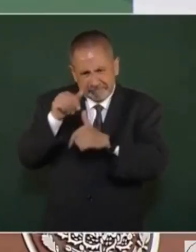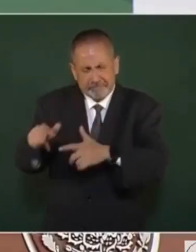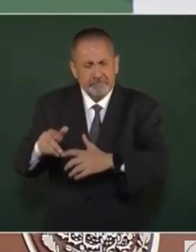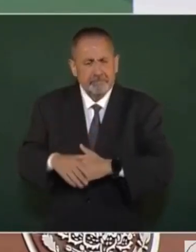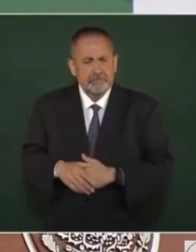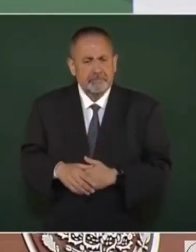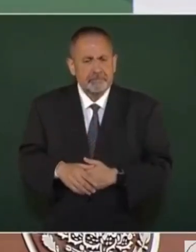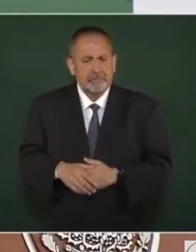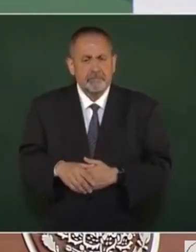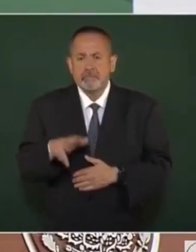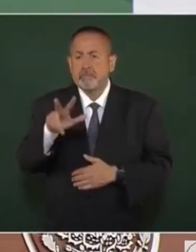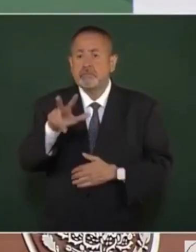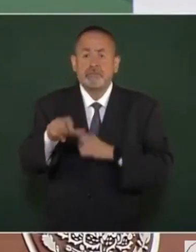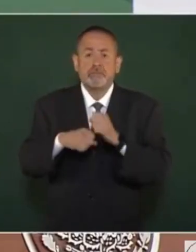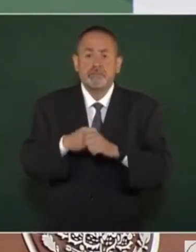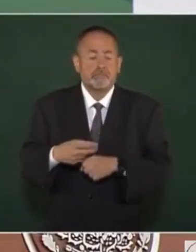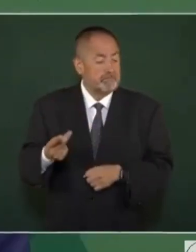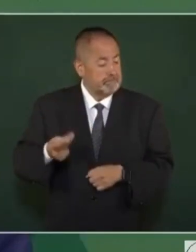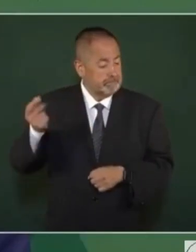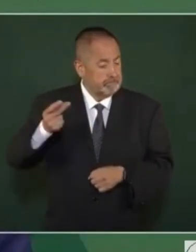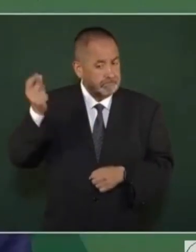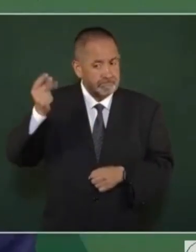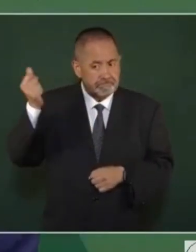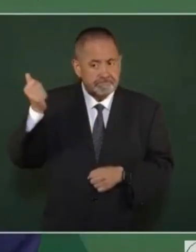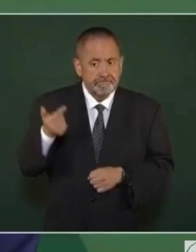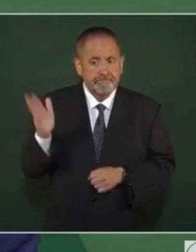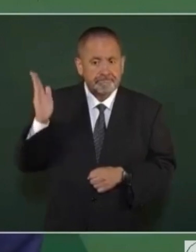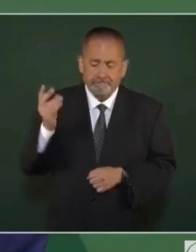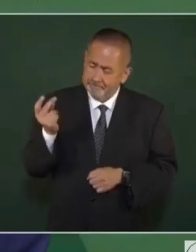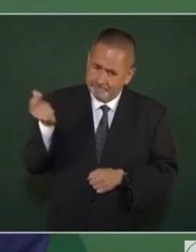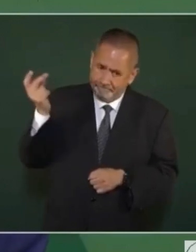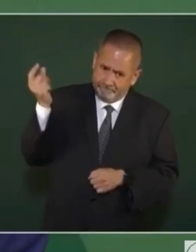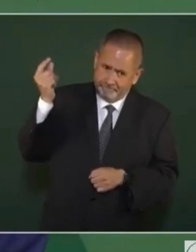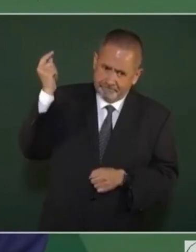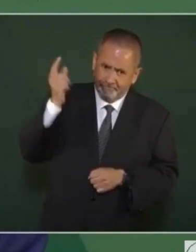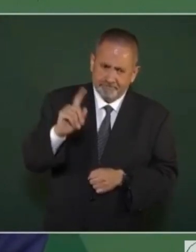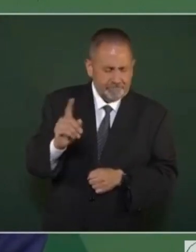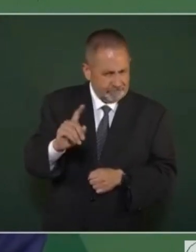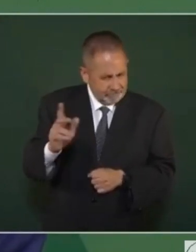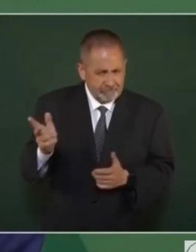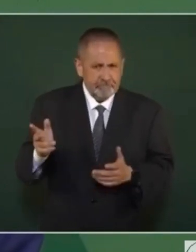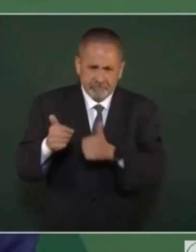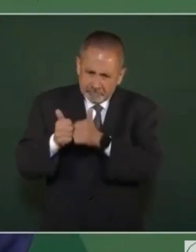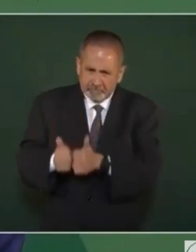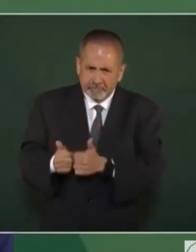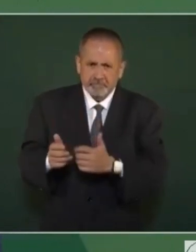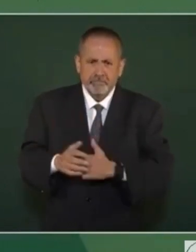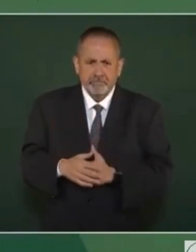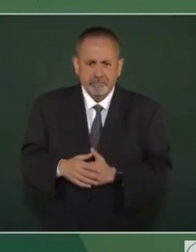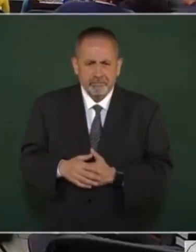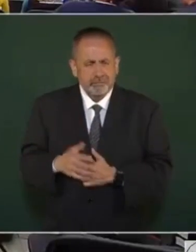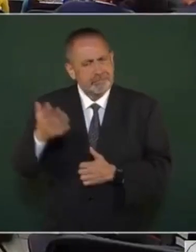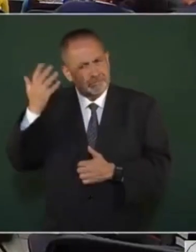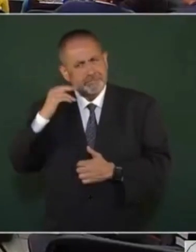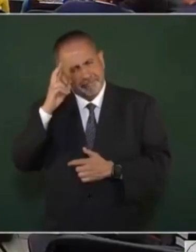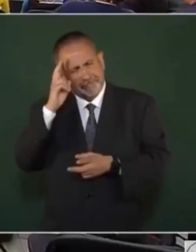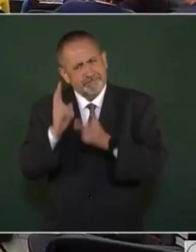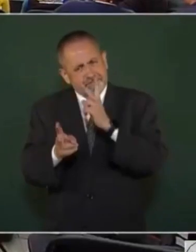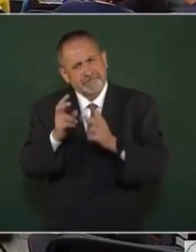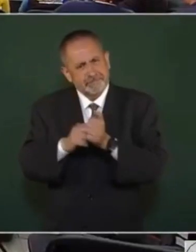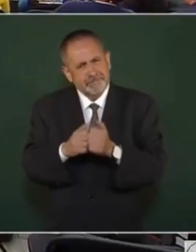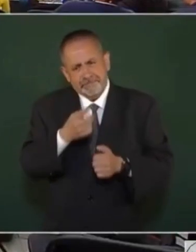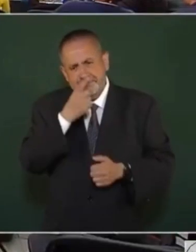Y que no a los 18 ahuequen el ala. ¿No les he estado yo planteando de